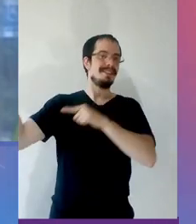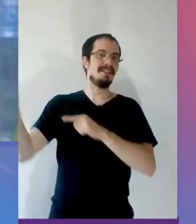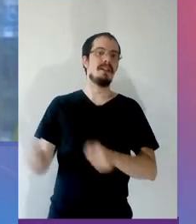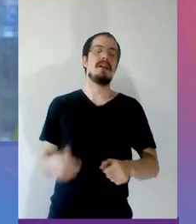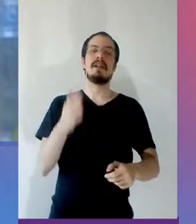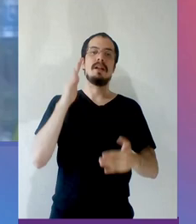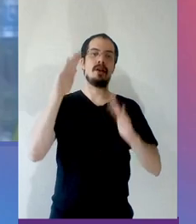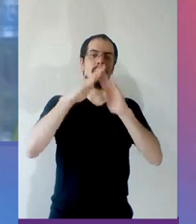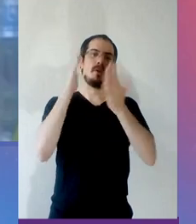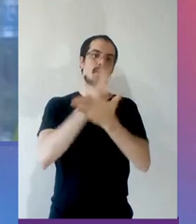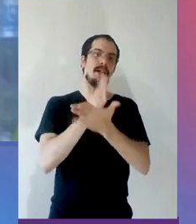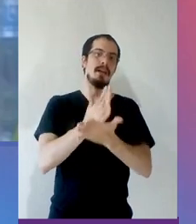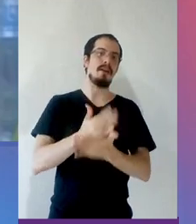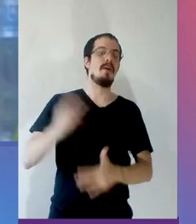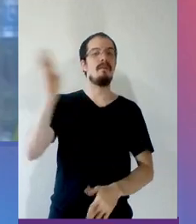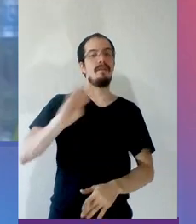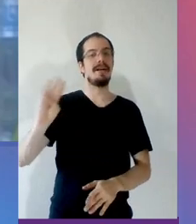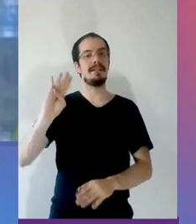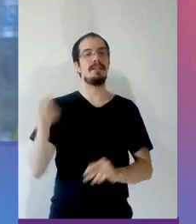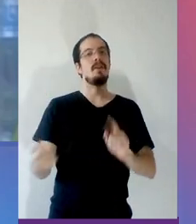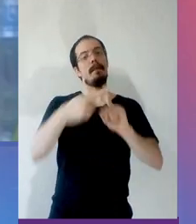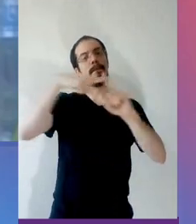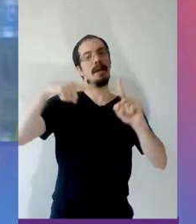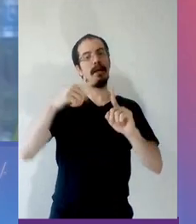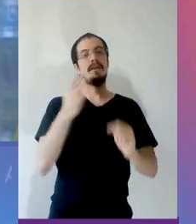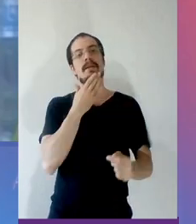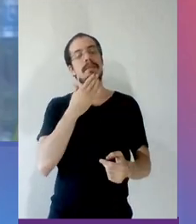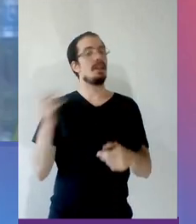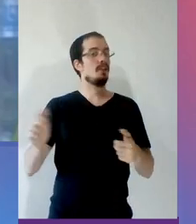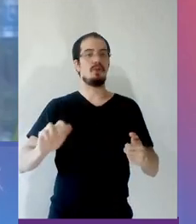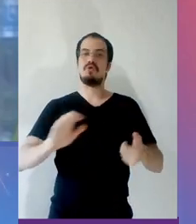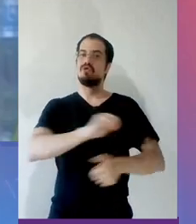de media, todos cerraron. Y en este contexto,